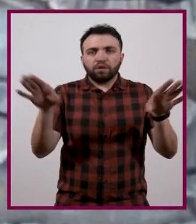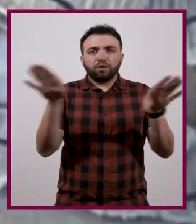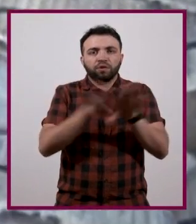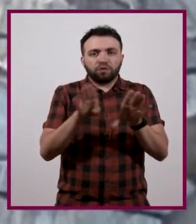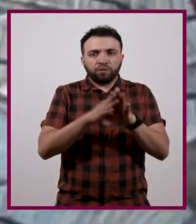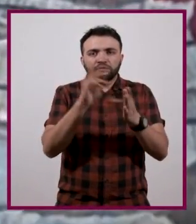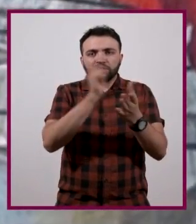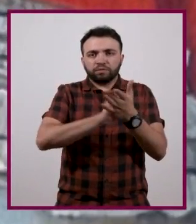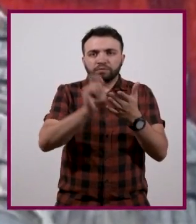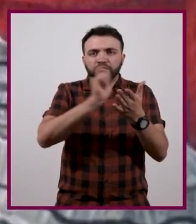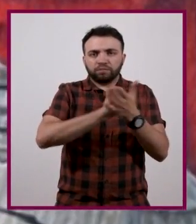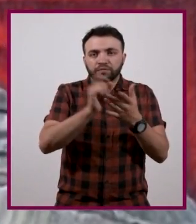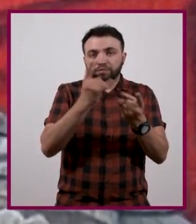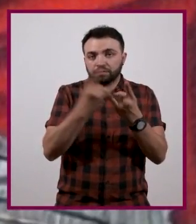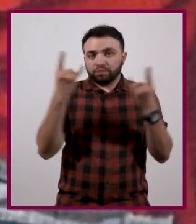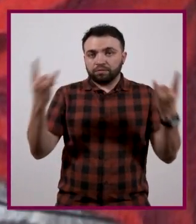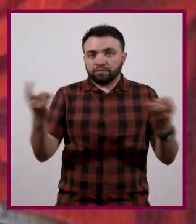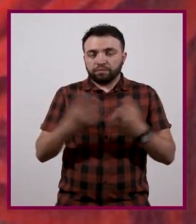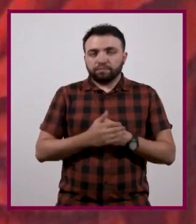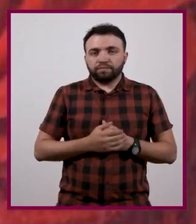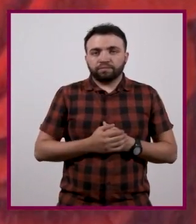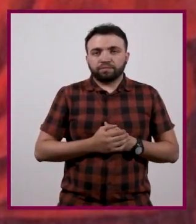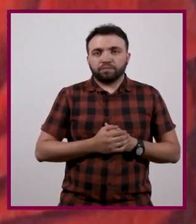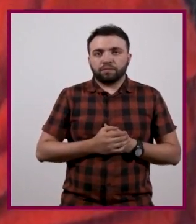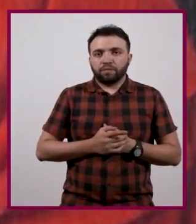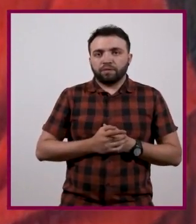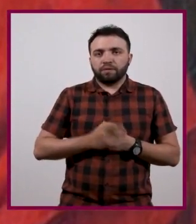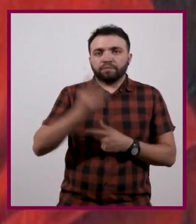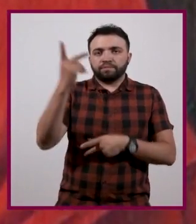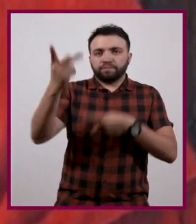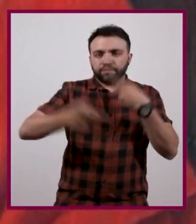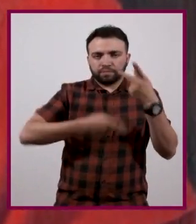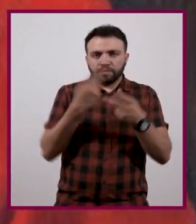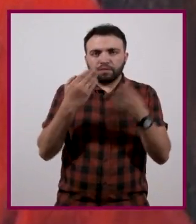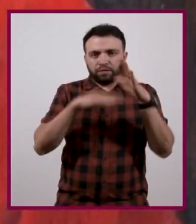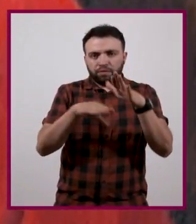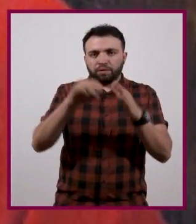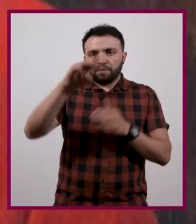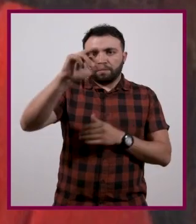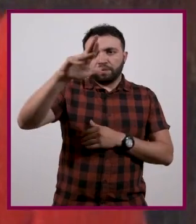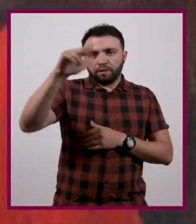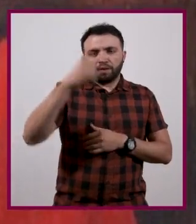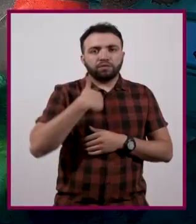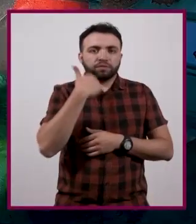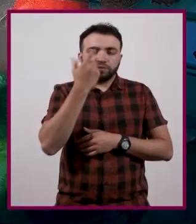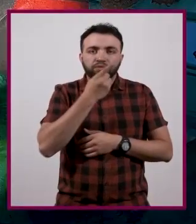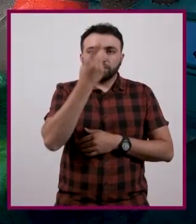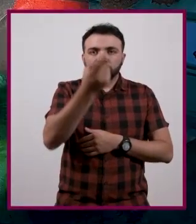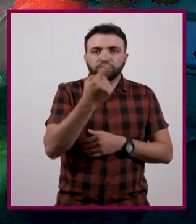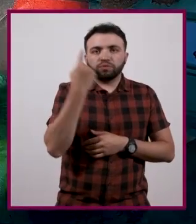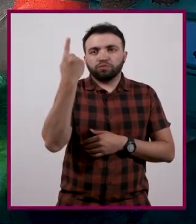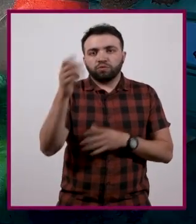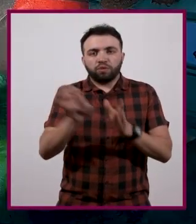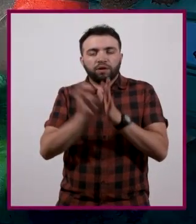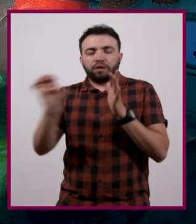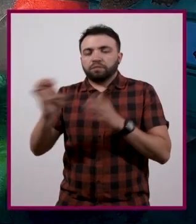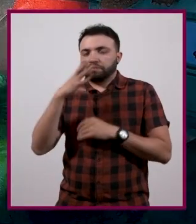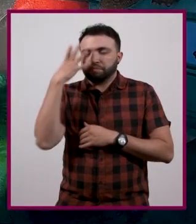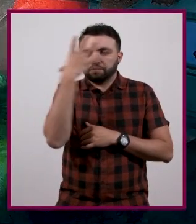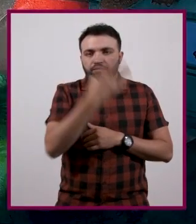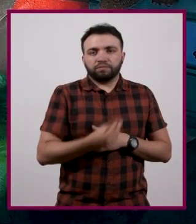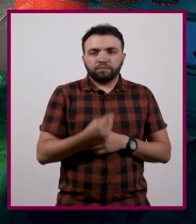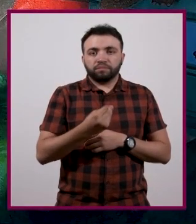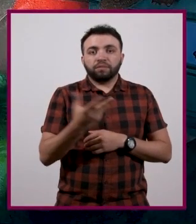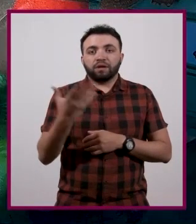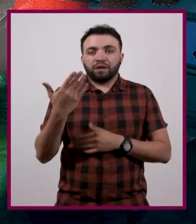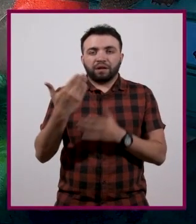escrito la historiografía hasta ahora. Ya que estamos hablando de María Izquierdo, quiero mencionar un ejemplo precioso que se